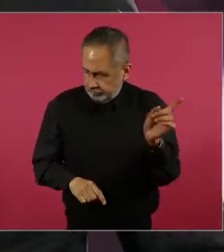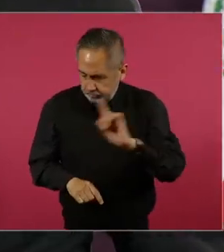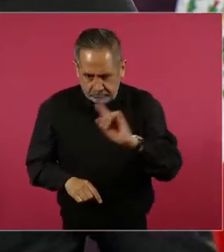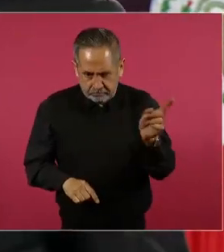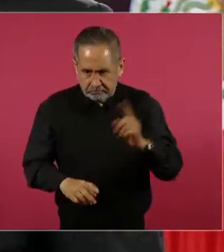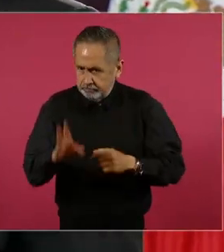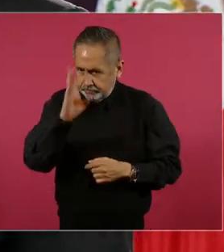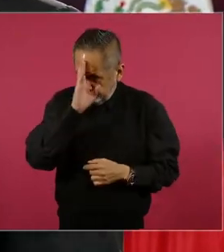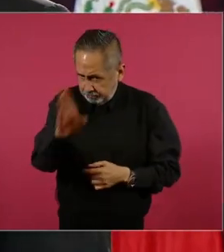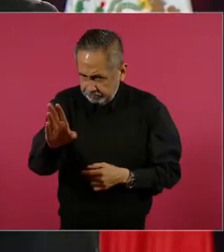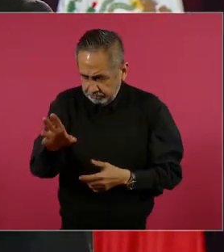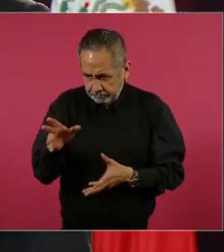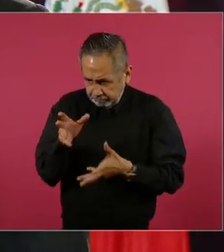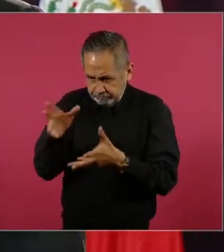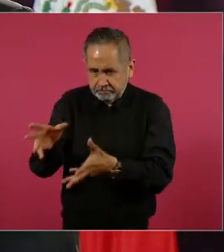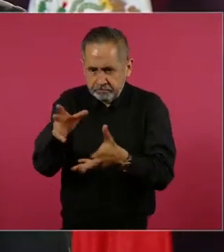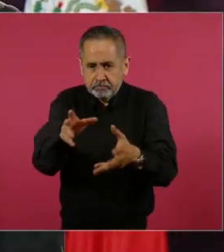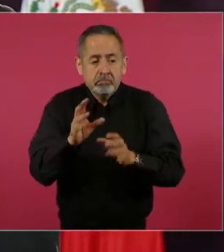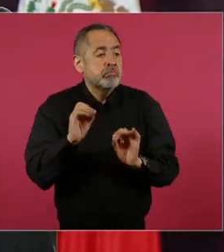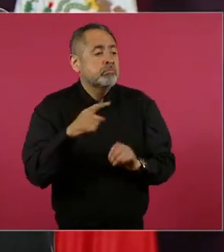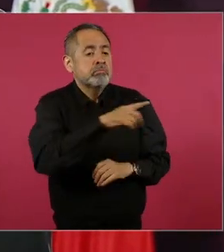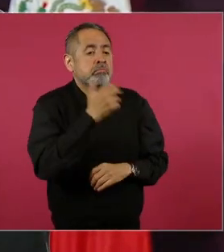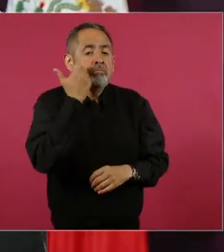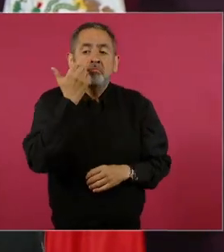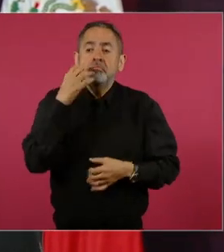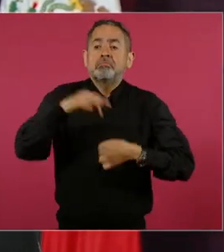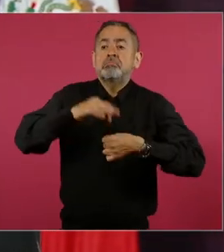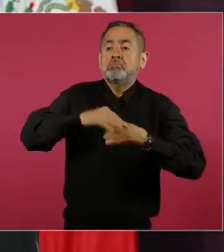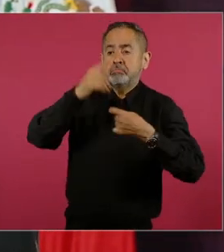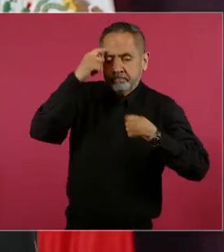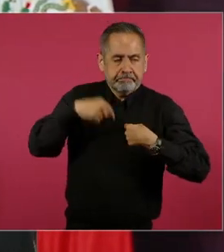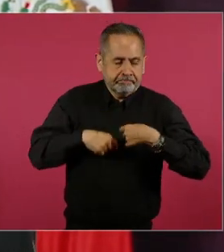también con propósitos politiqueros.